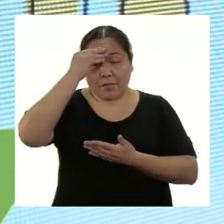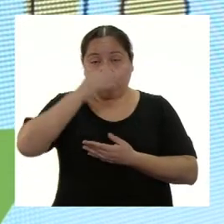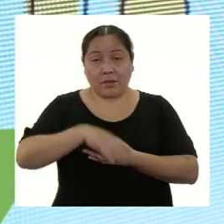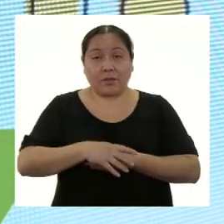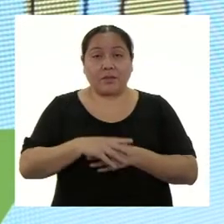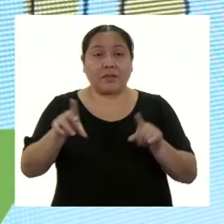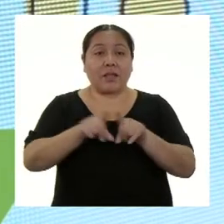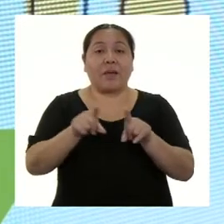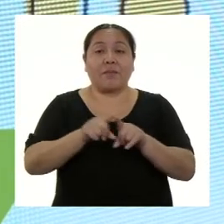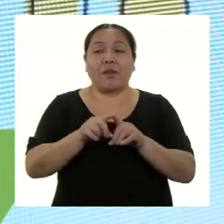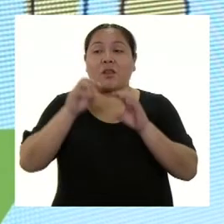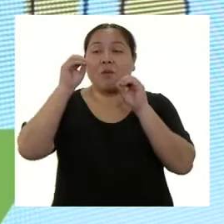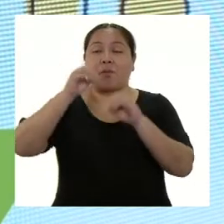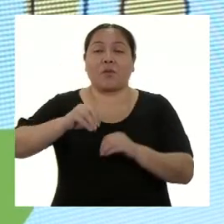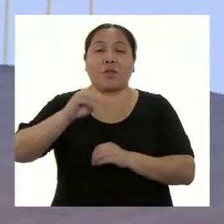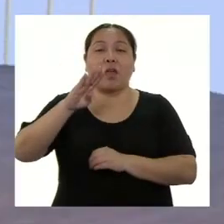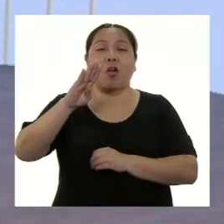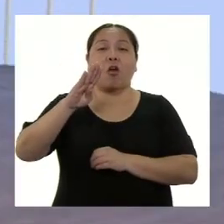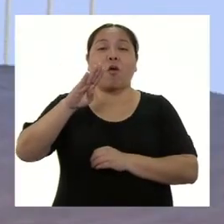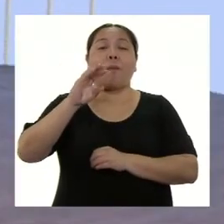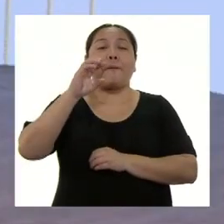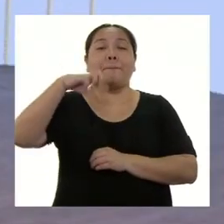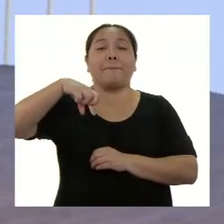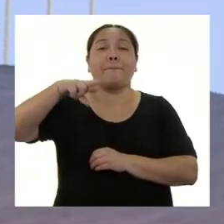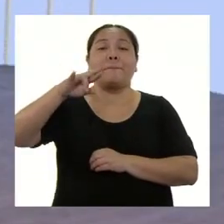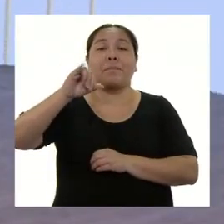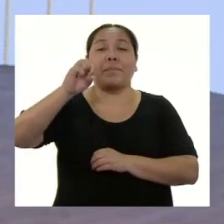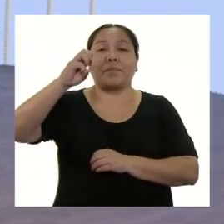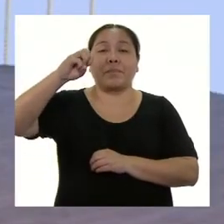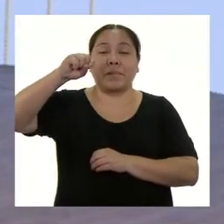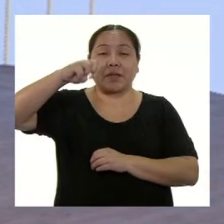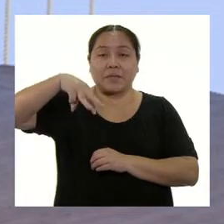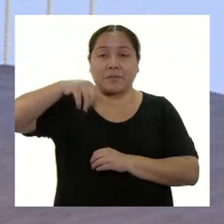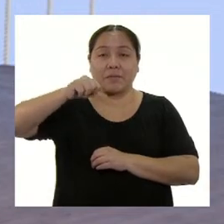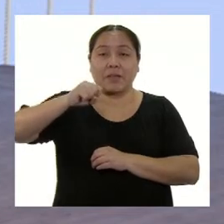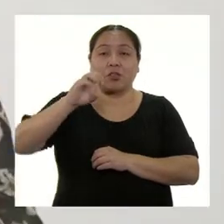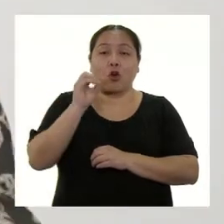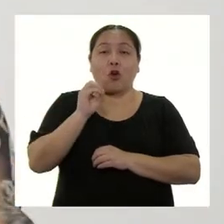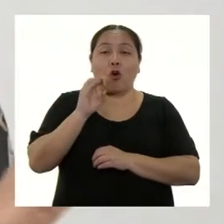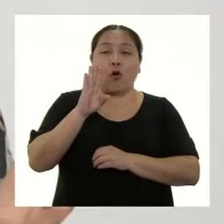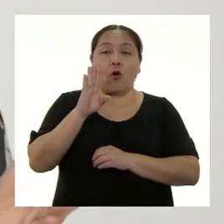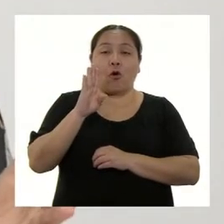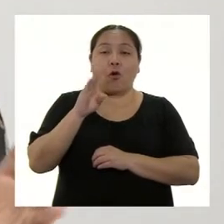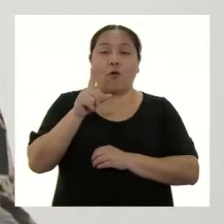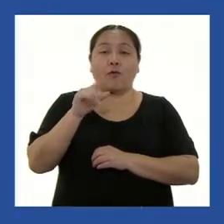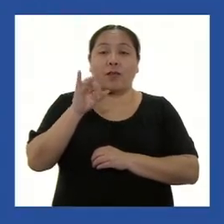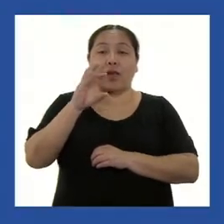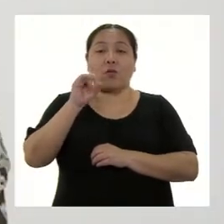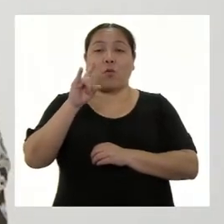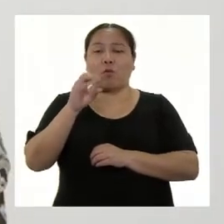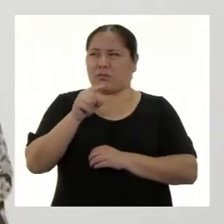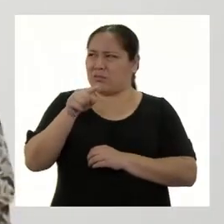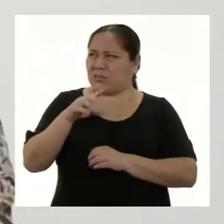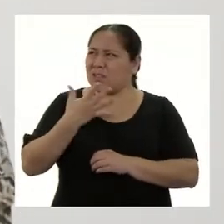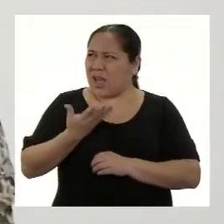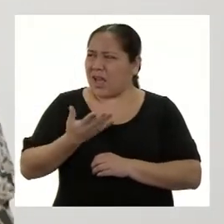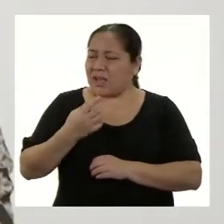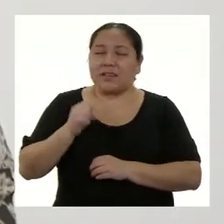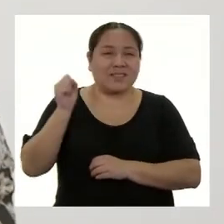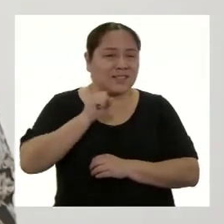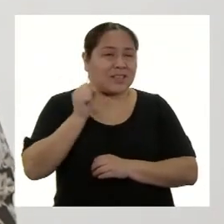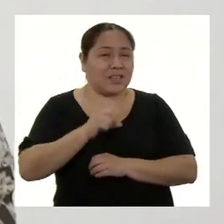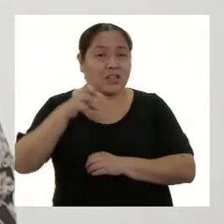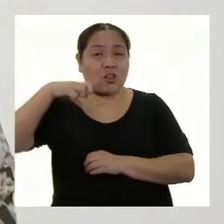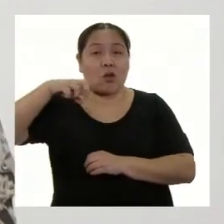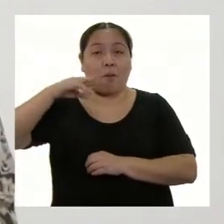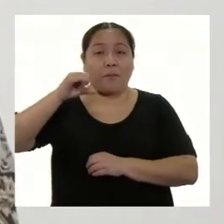aplicar también a prismas oblicuos. ¿Prismas oblicuos? ¿Existía eso? Sí, Yeremis. Los prismas se